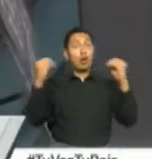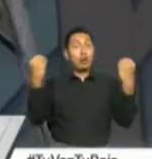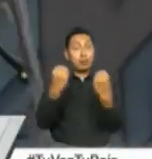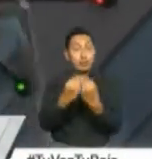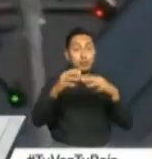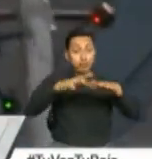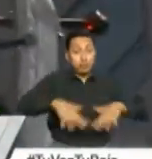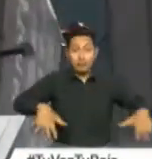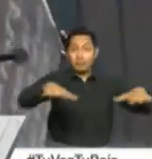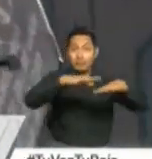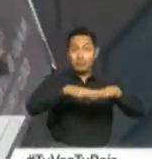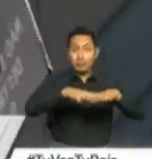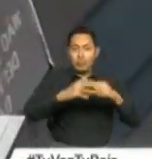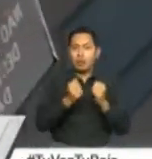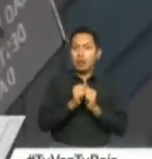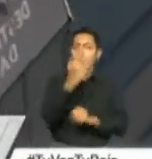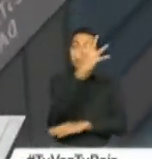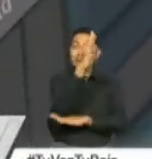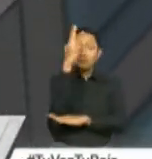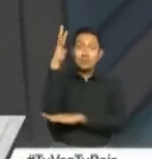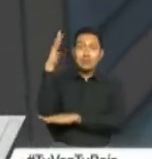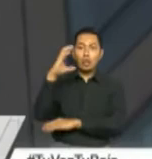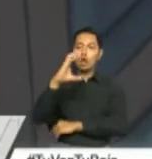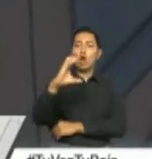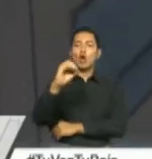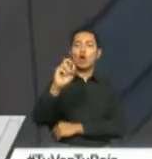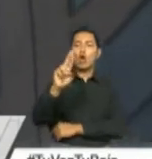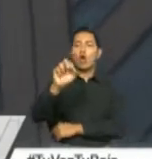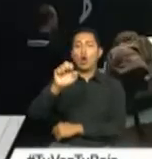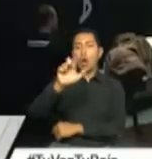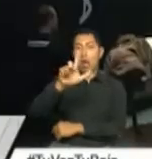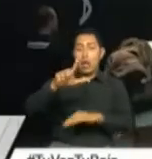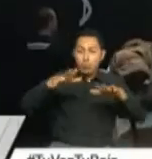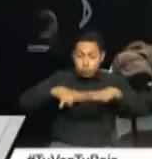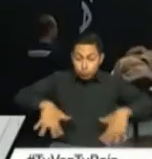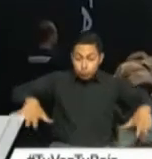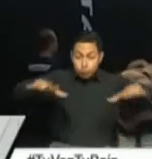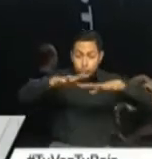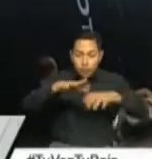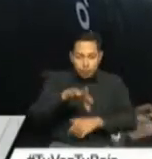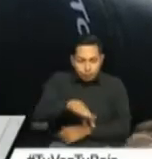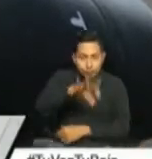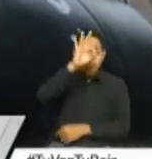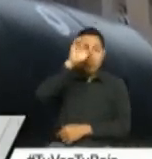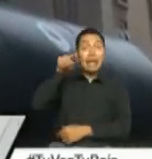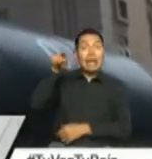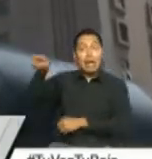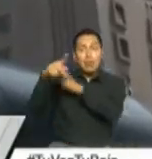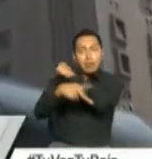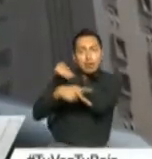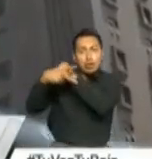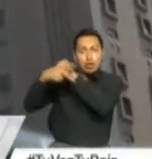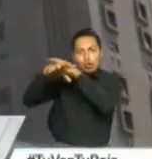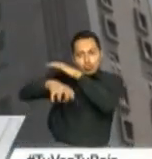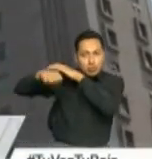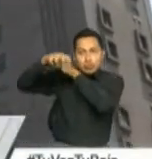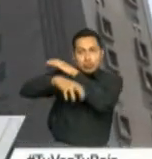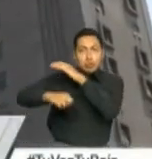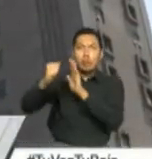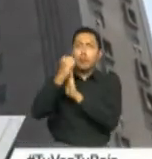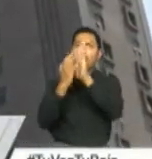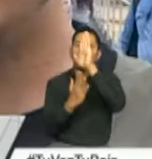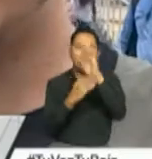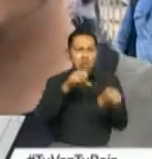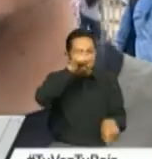coral descubierto en la Amazonía en 2016 corre peligro ante proyectos de la petrolera.